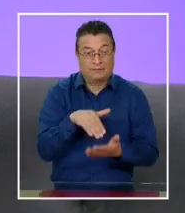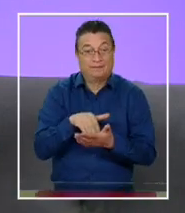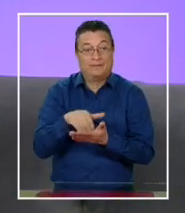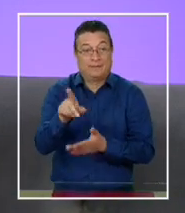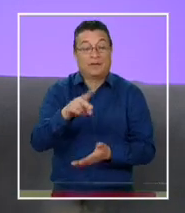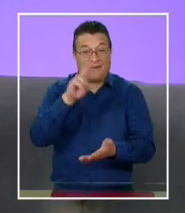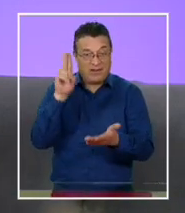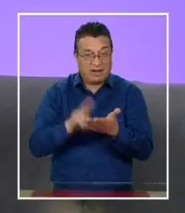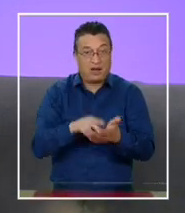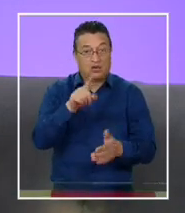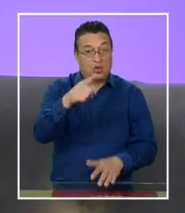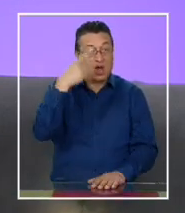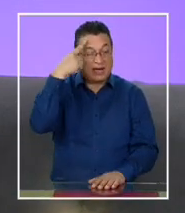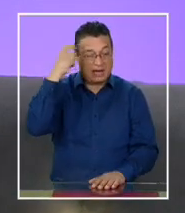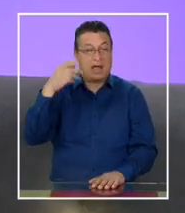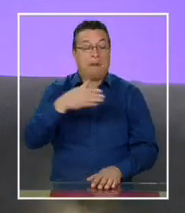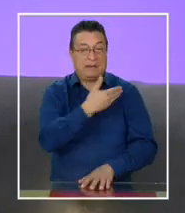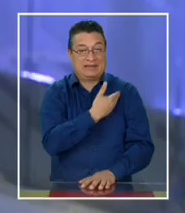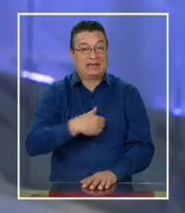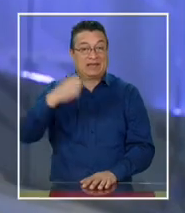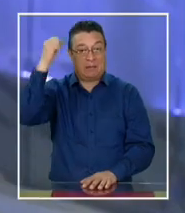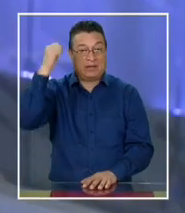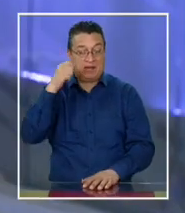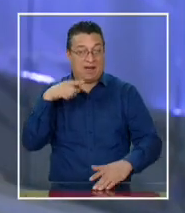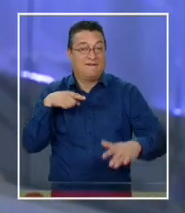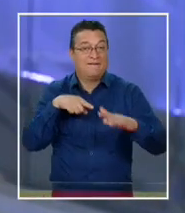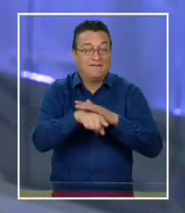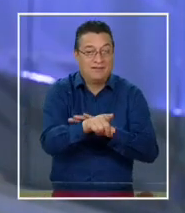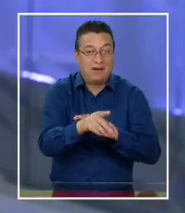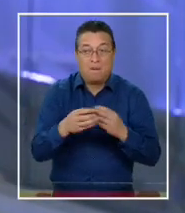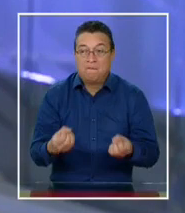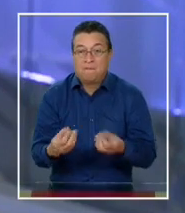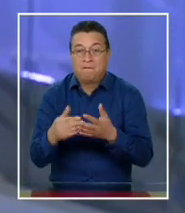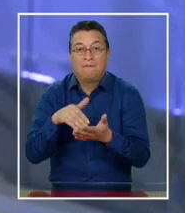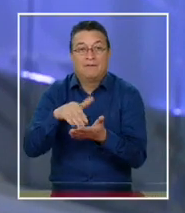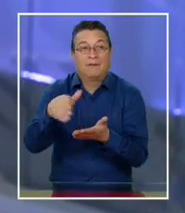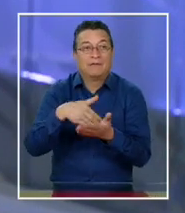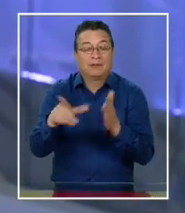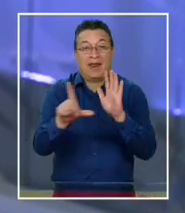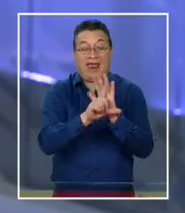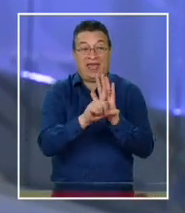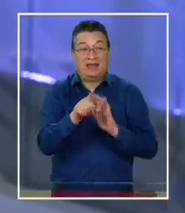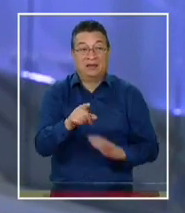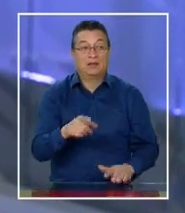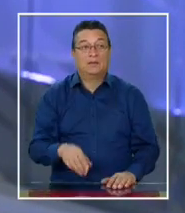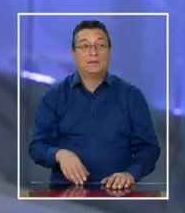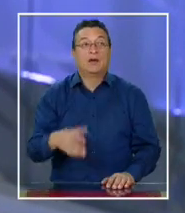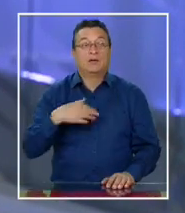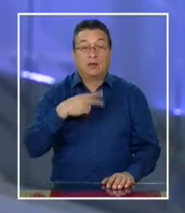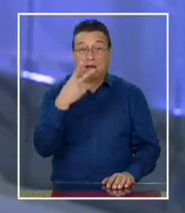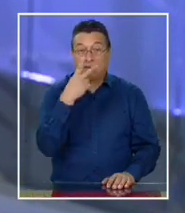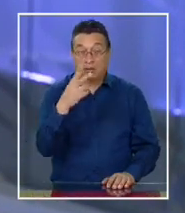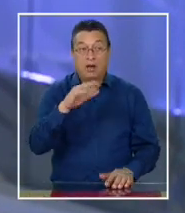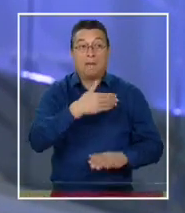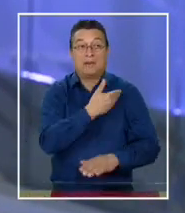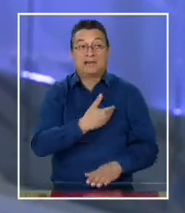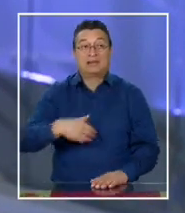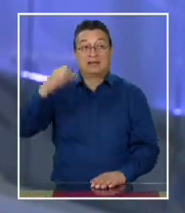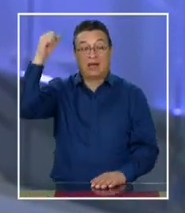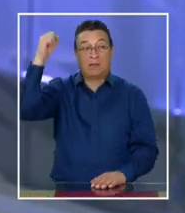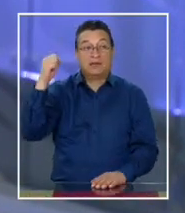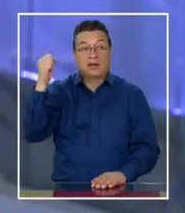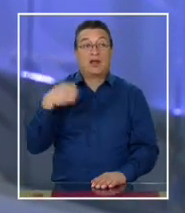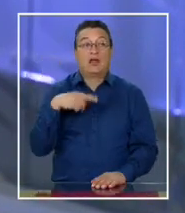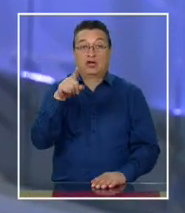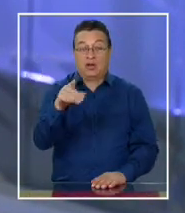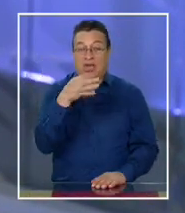este rechazo de verdad usted cree que el expresidente tuvo algo que ver con el rechazo de la idea legislar o sea yo cuando hablo del presidente Piñera Nunca dije que